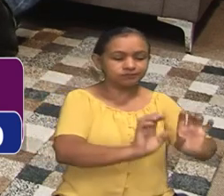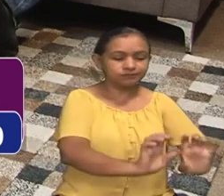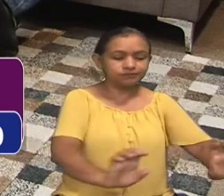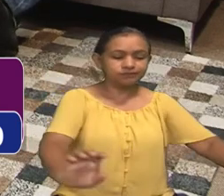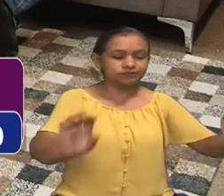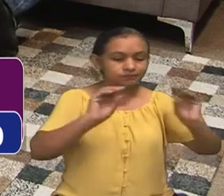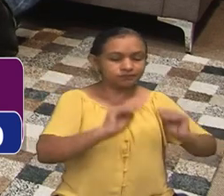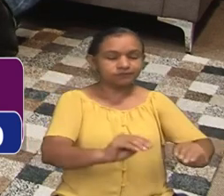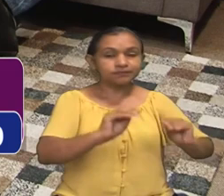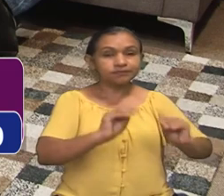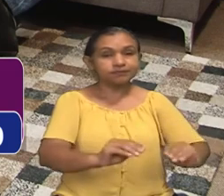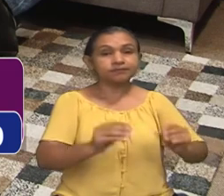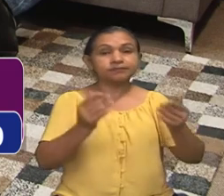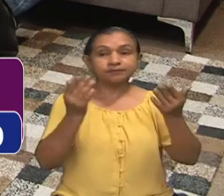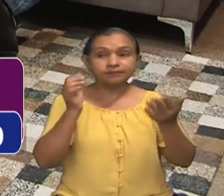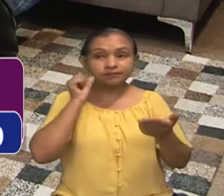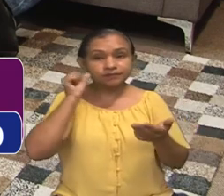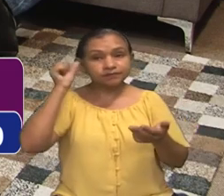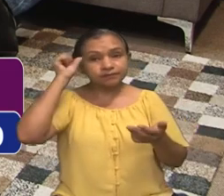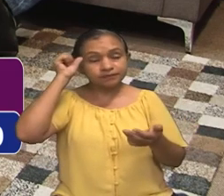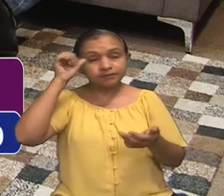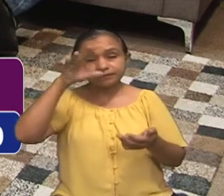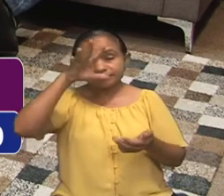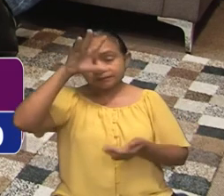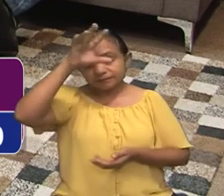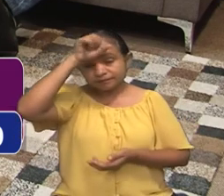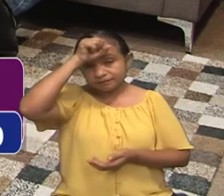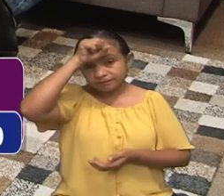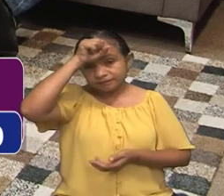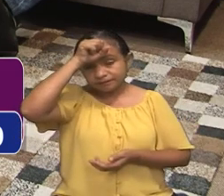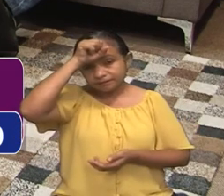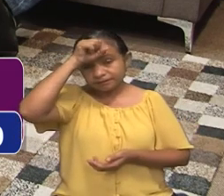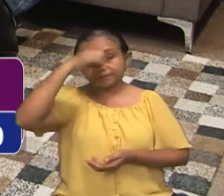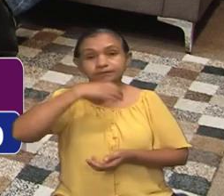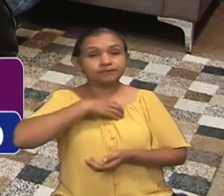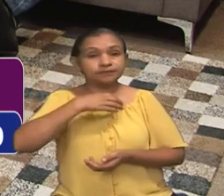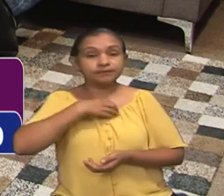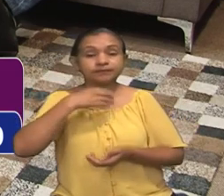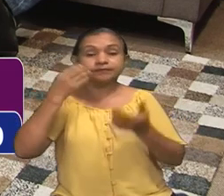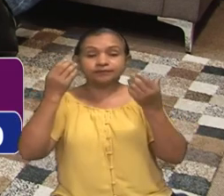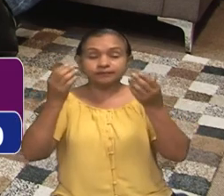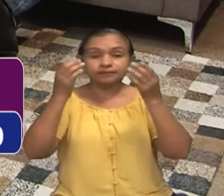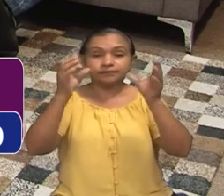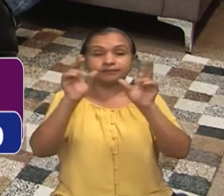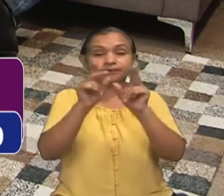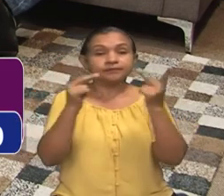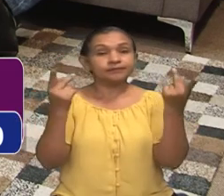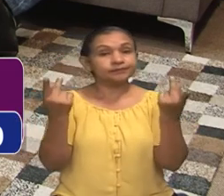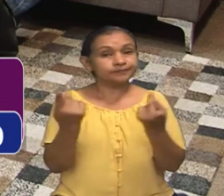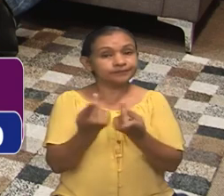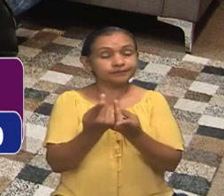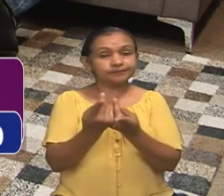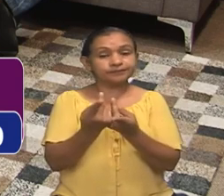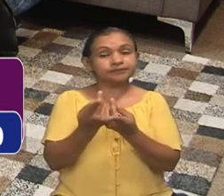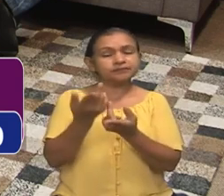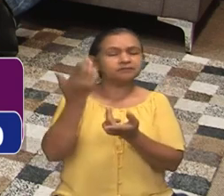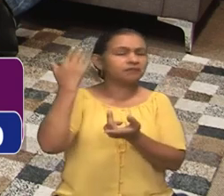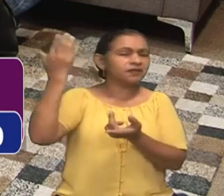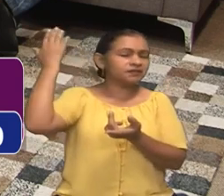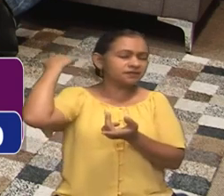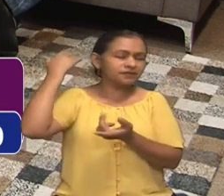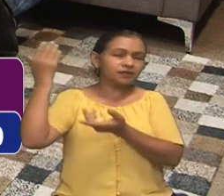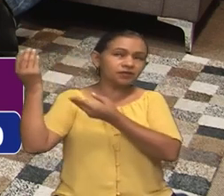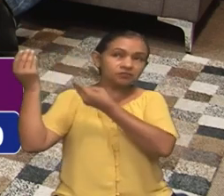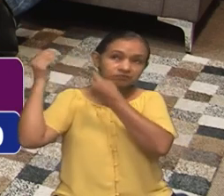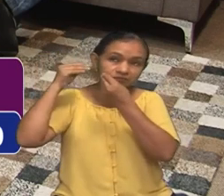son la memoria viviente de esa cultura popular, de esa cultura ancestral. Entonces,